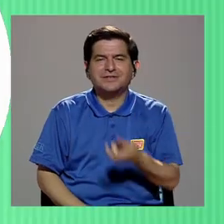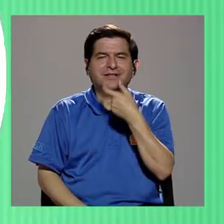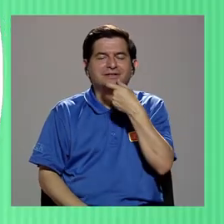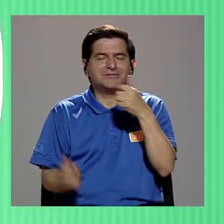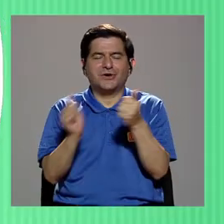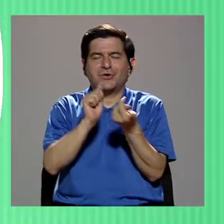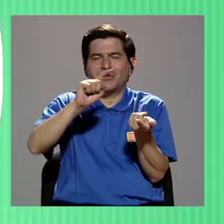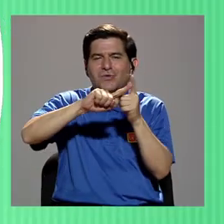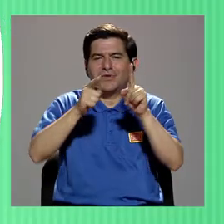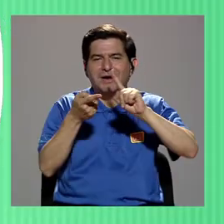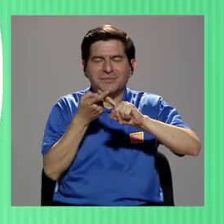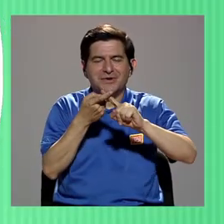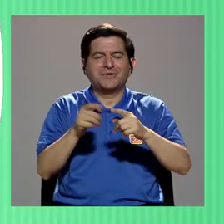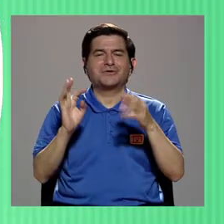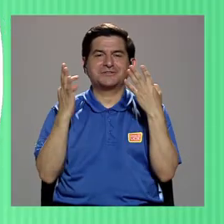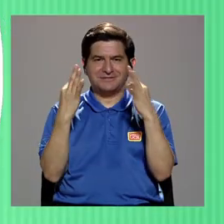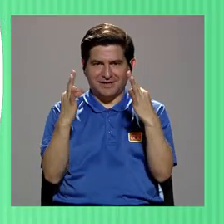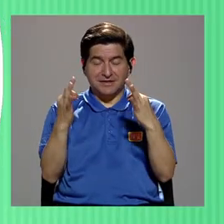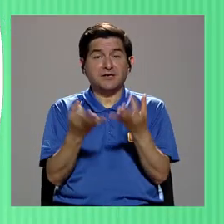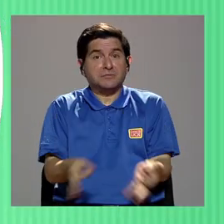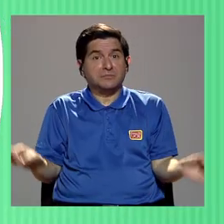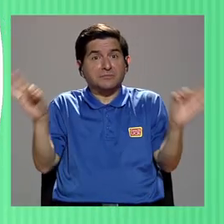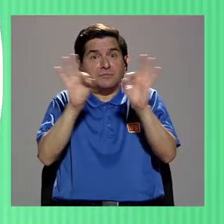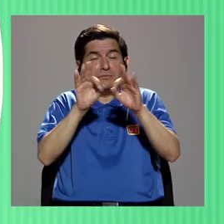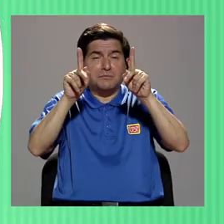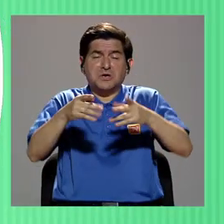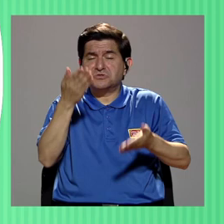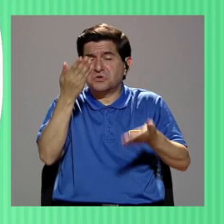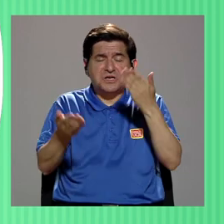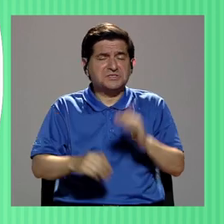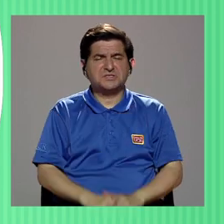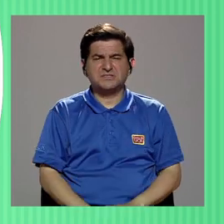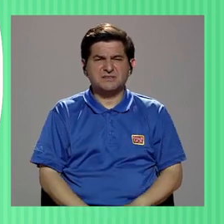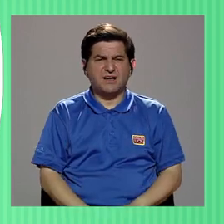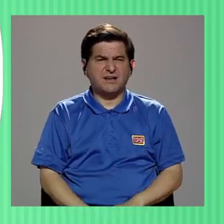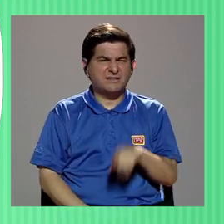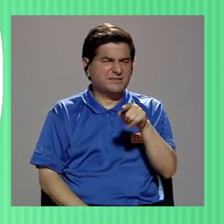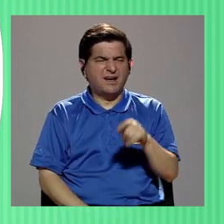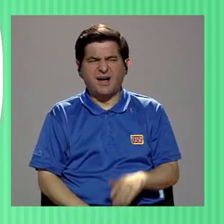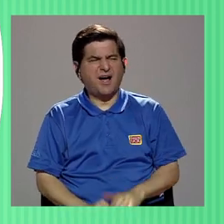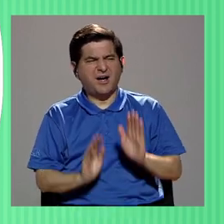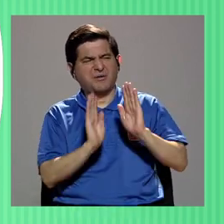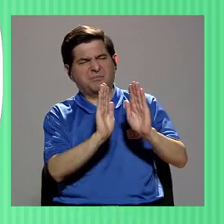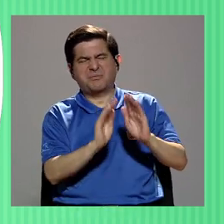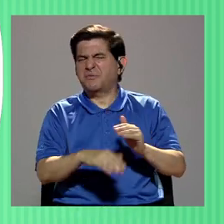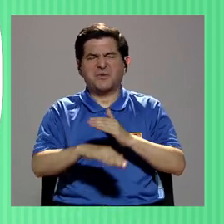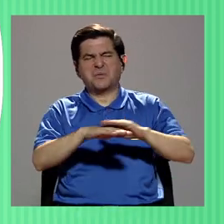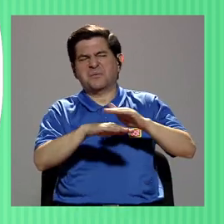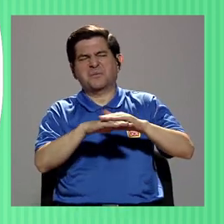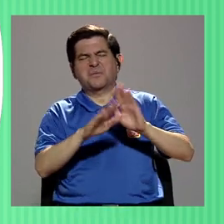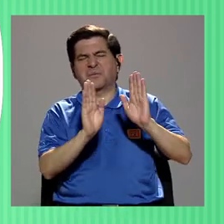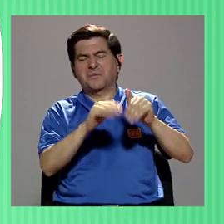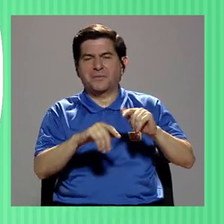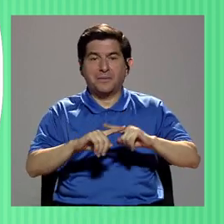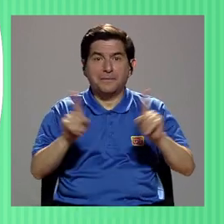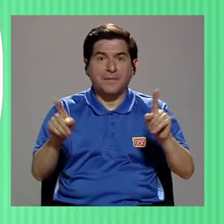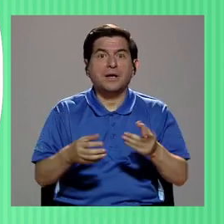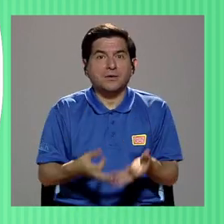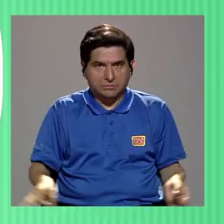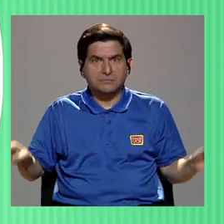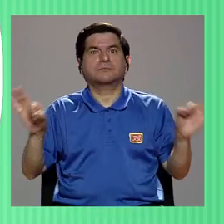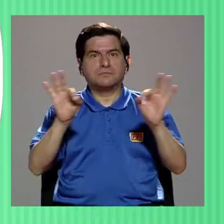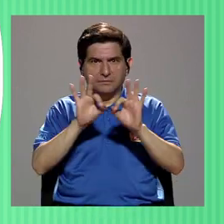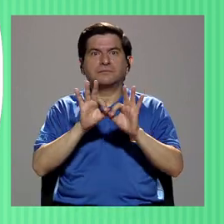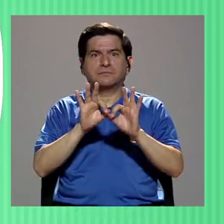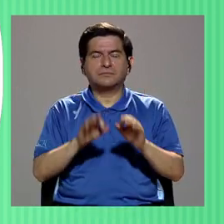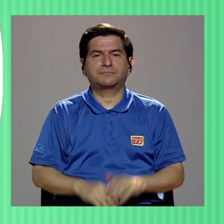para reírnos con amigos. Uh-huh. Eso es muy importante. Algunos lo menosprecian o lo ven un poco ahí muy a la ligera, pero realmente es